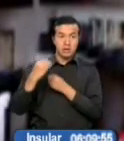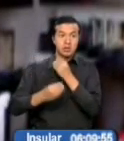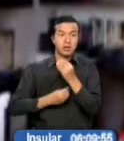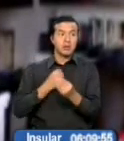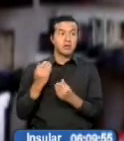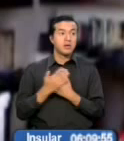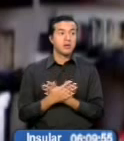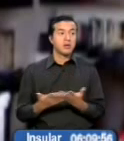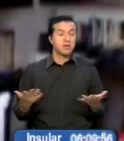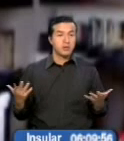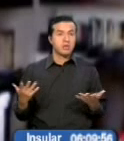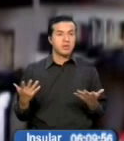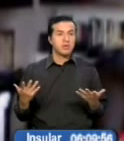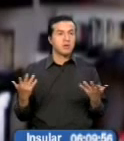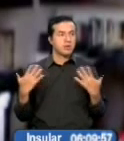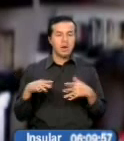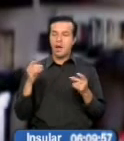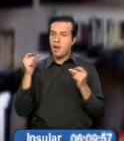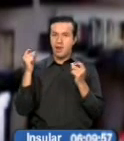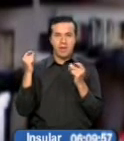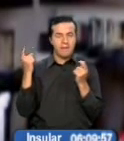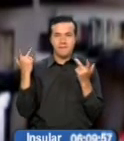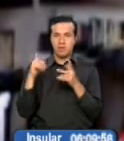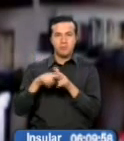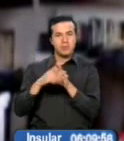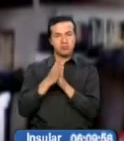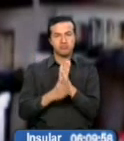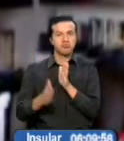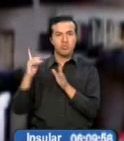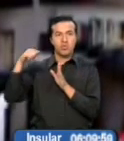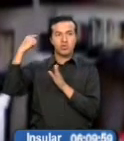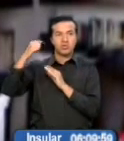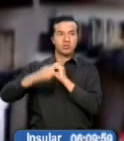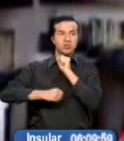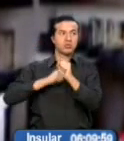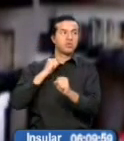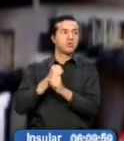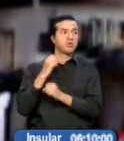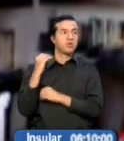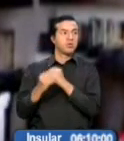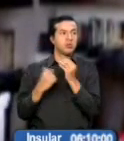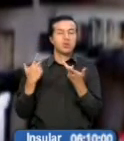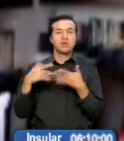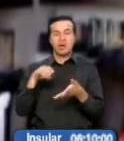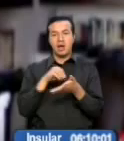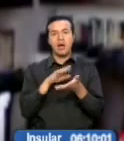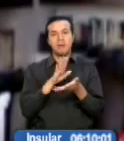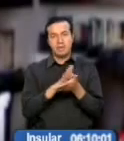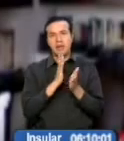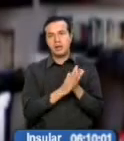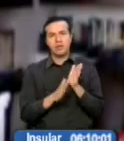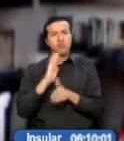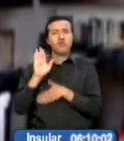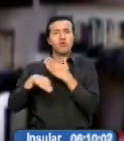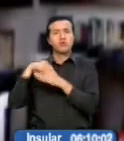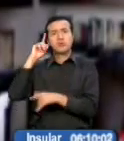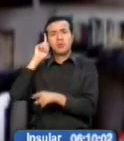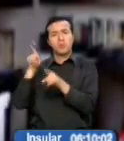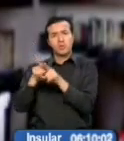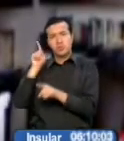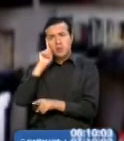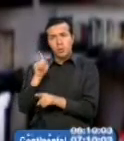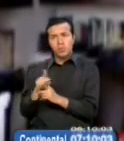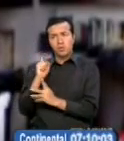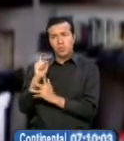es que rápidamente, a principios del año próximo, vamos a poder implementar todos los acuerdos